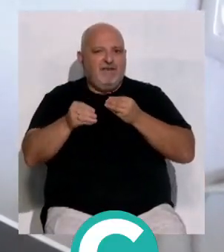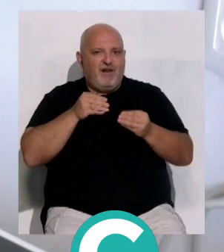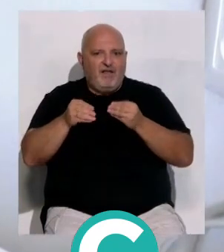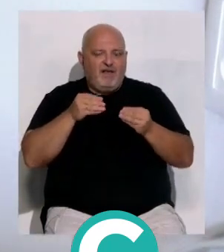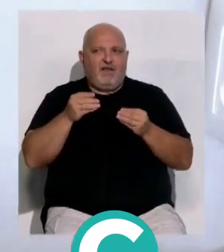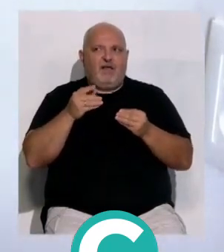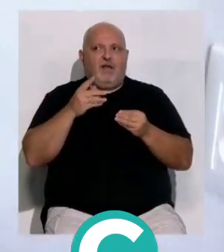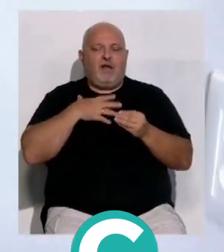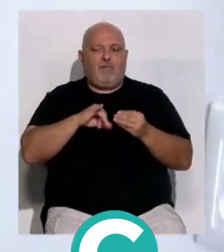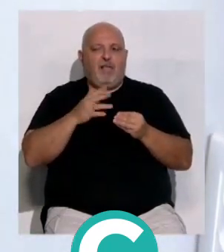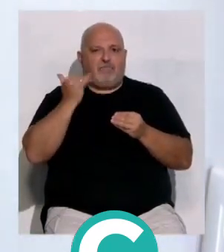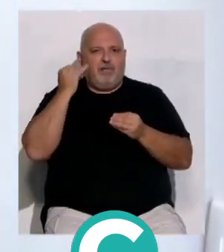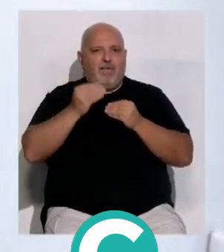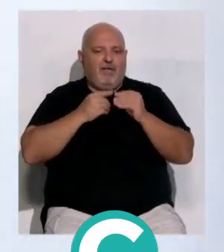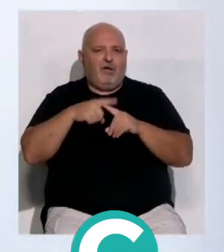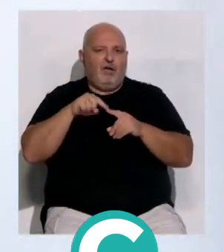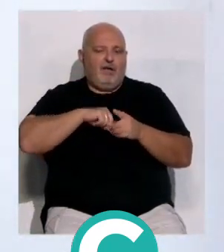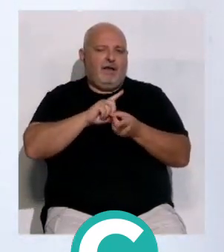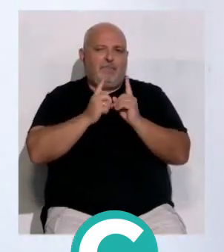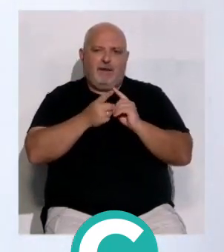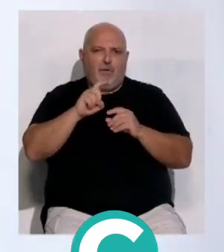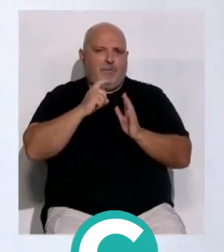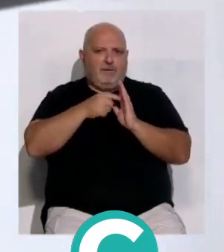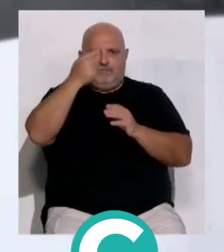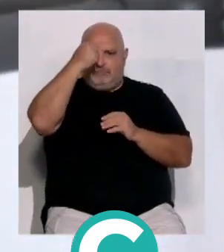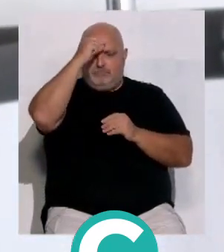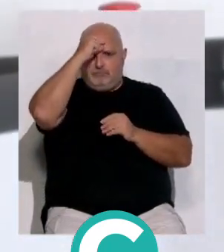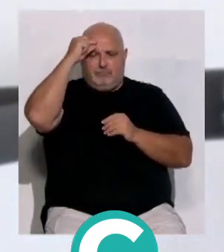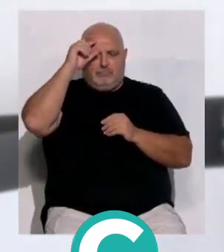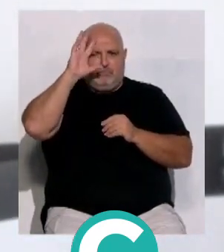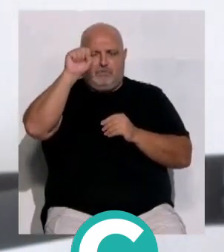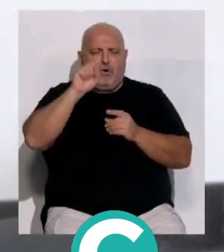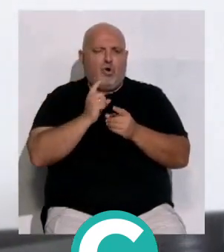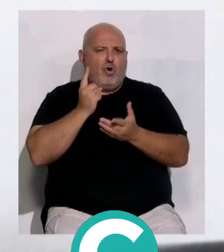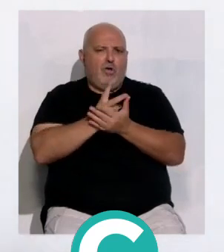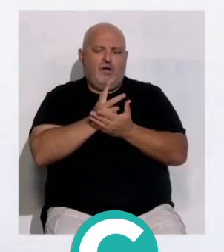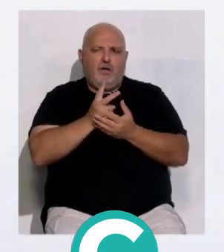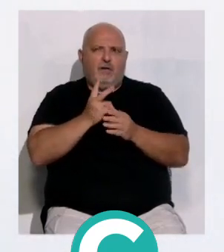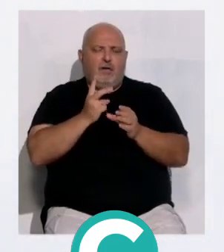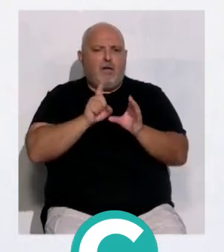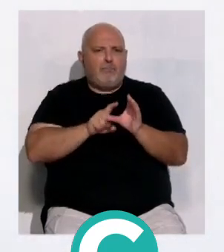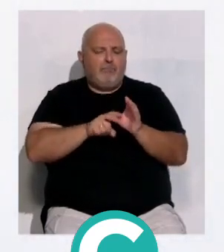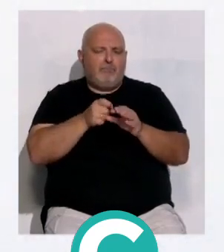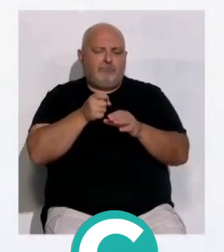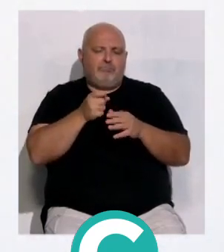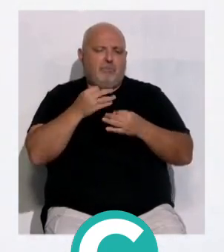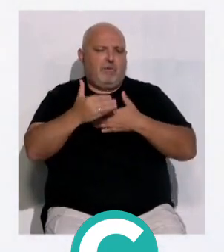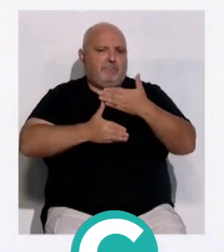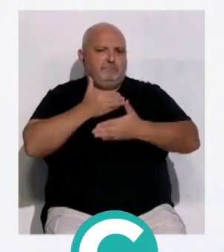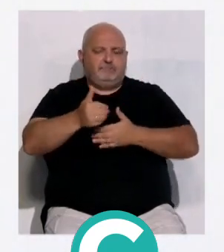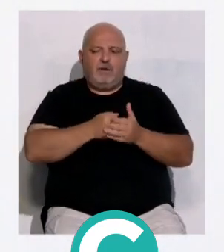flexibilidad, se ven capaces de hacer muchas cosas y cambia el chip totalmente, cambia. Ellos saben que pueden volver otra vez a reinsertarse y a volver otra vez a la